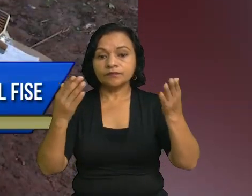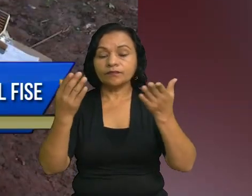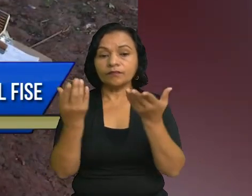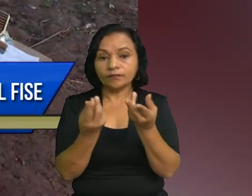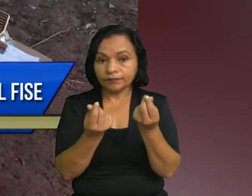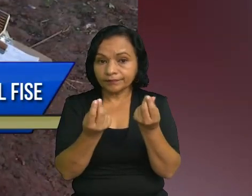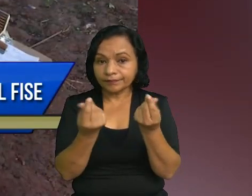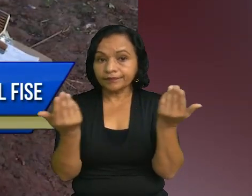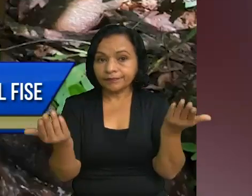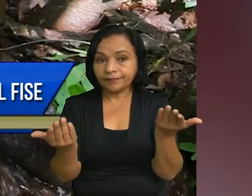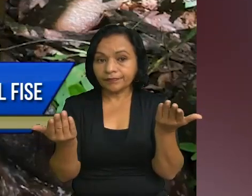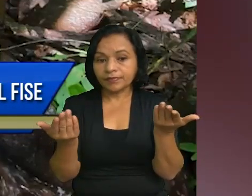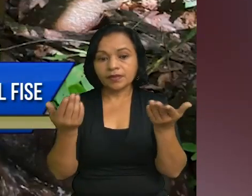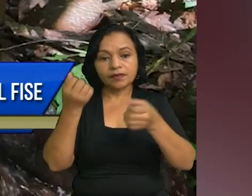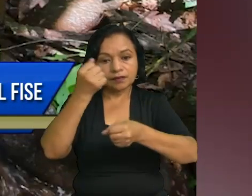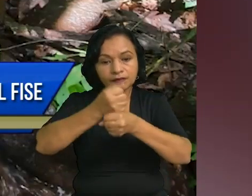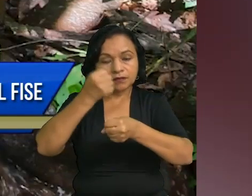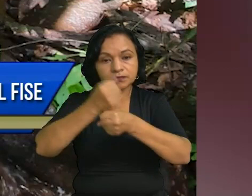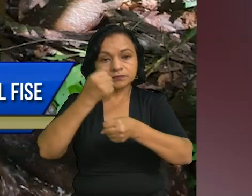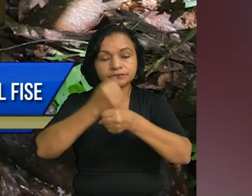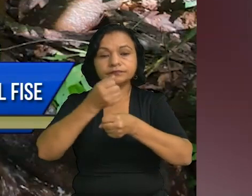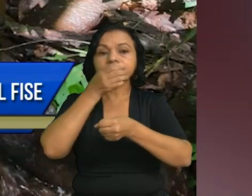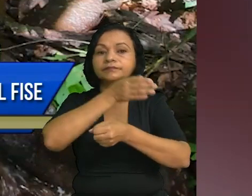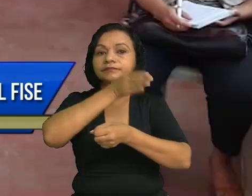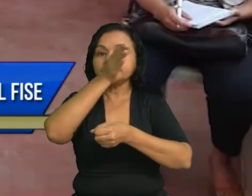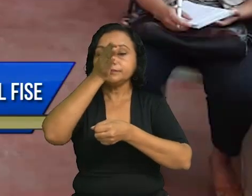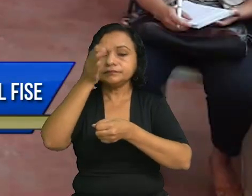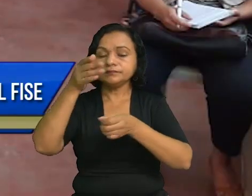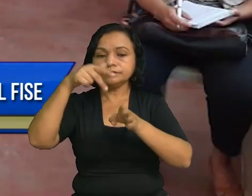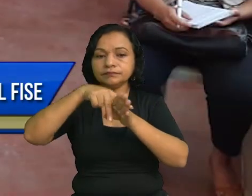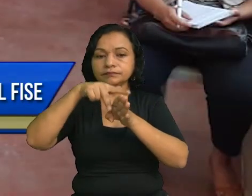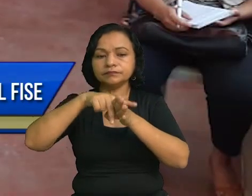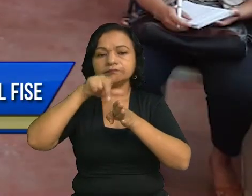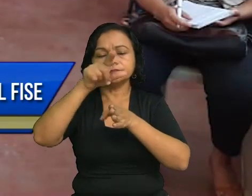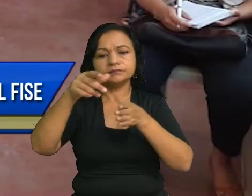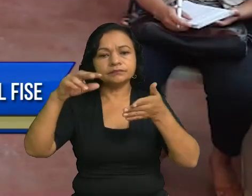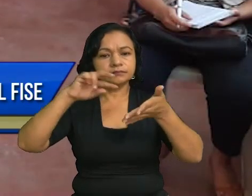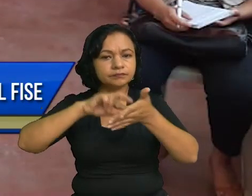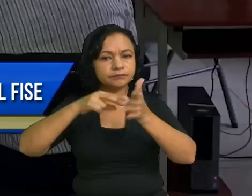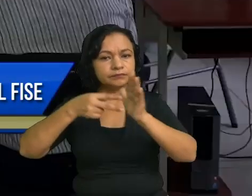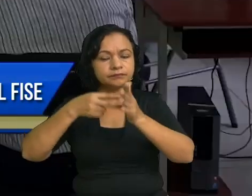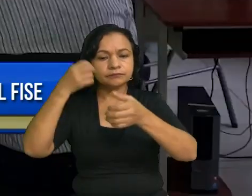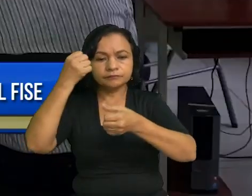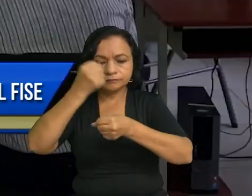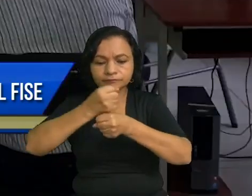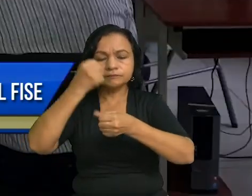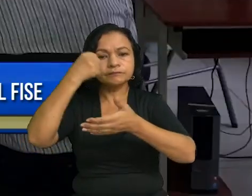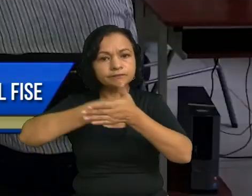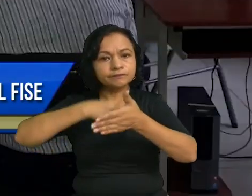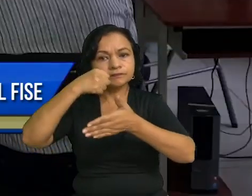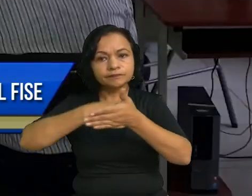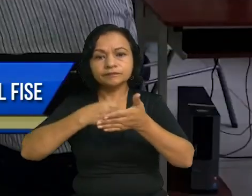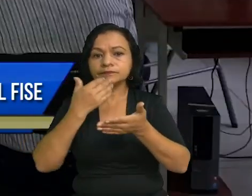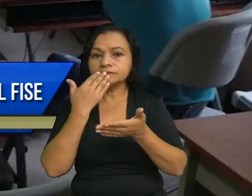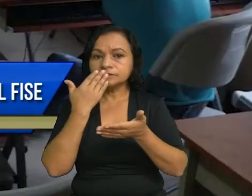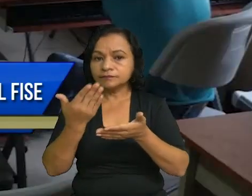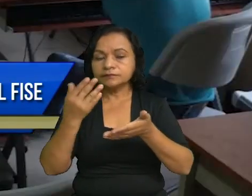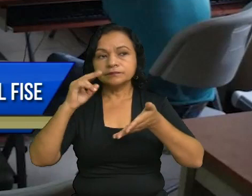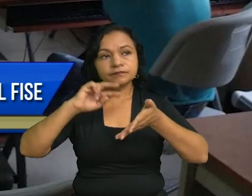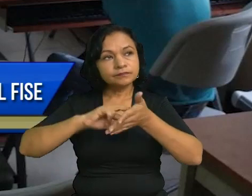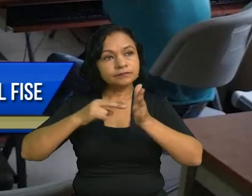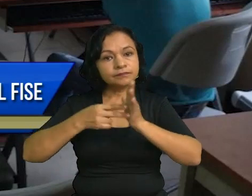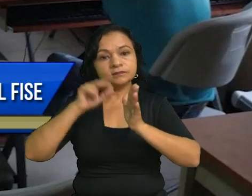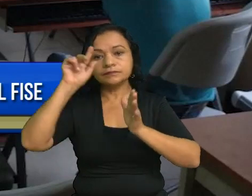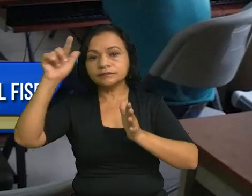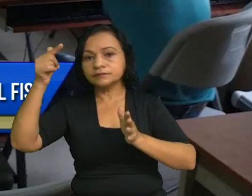pero el acceso a las comunidades rurales implica pues un esfuerzo extraordinario y eso en